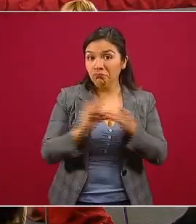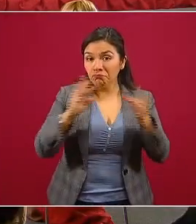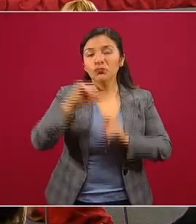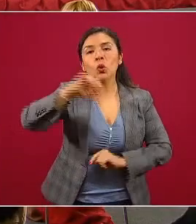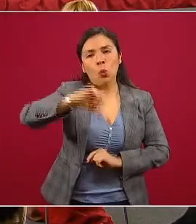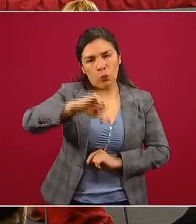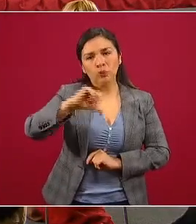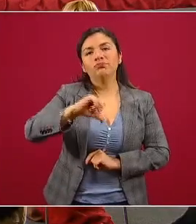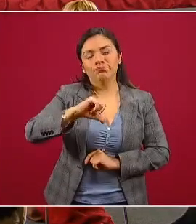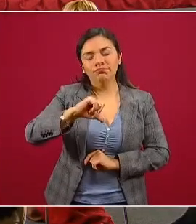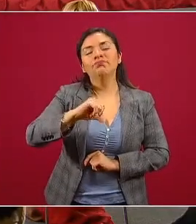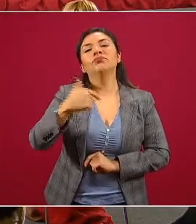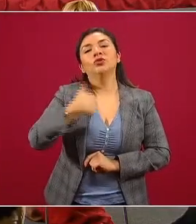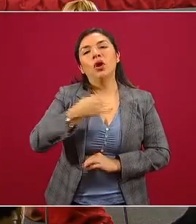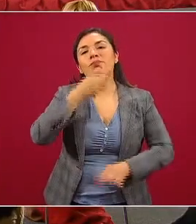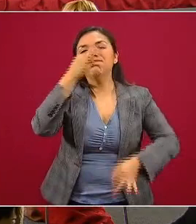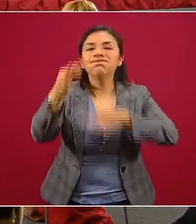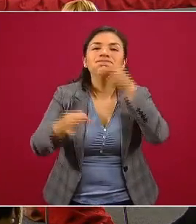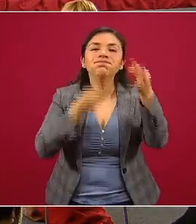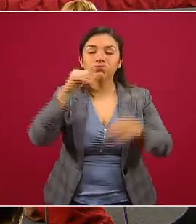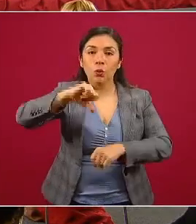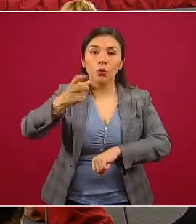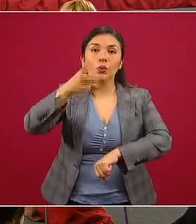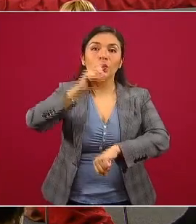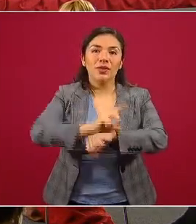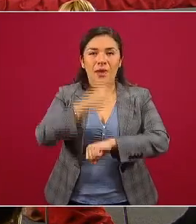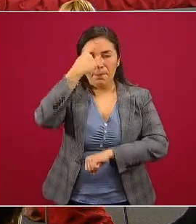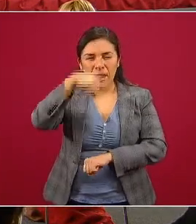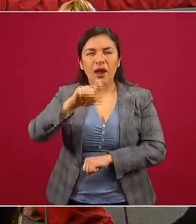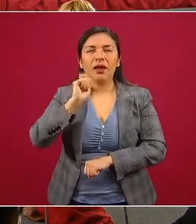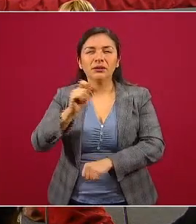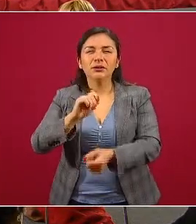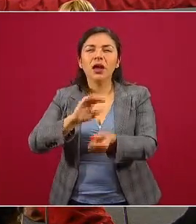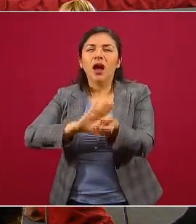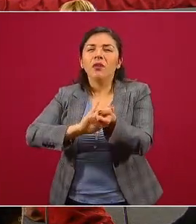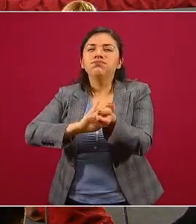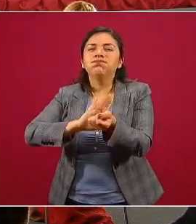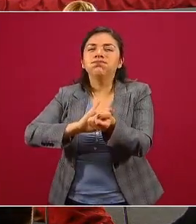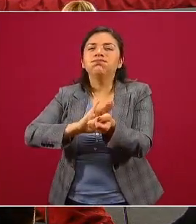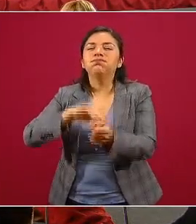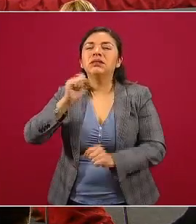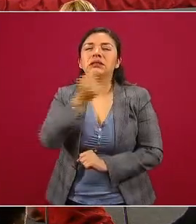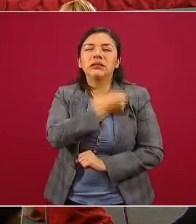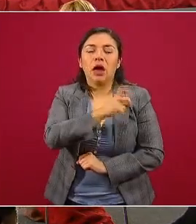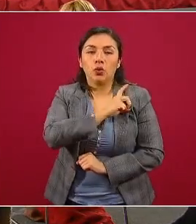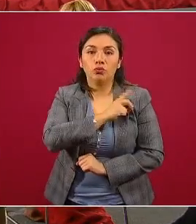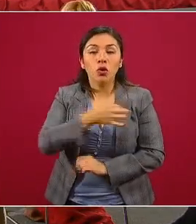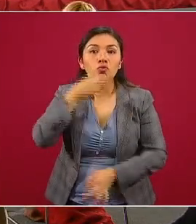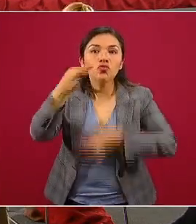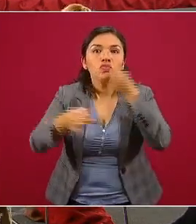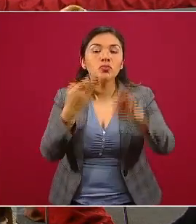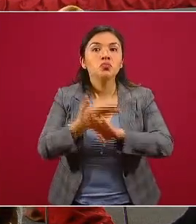hoy queremos comunicarles en este Día del Pulso de la Salud una muy buena noticia.